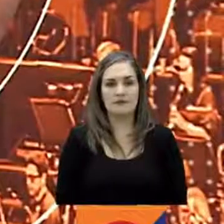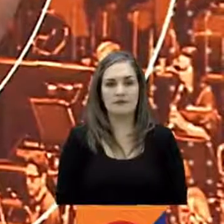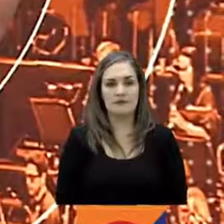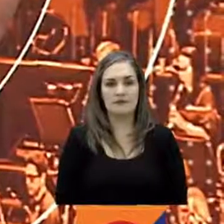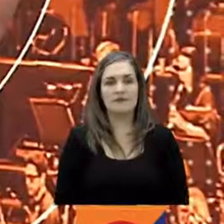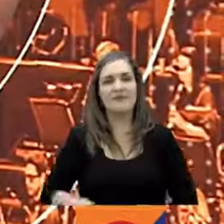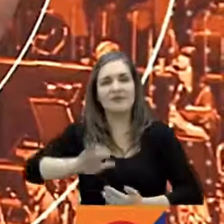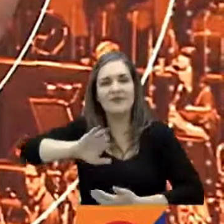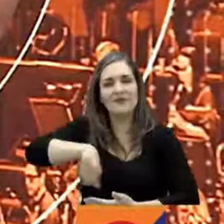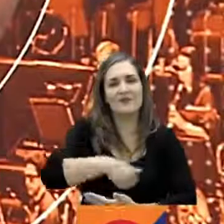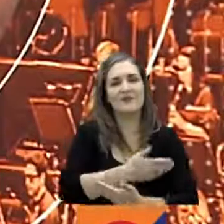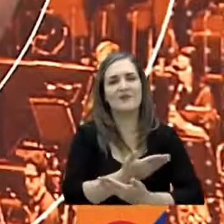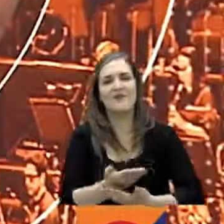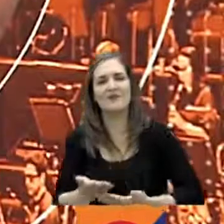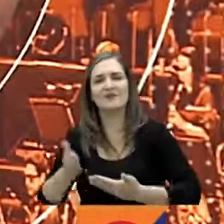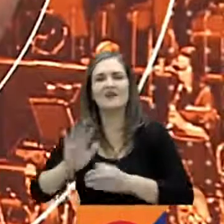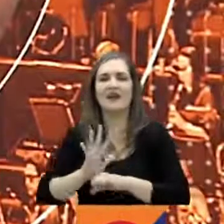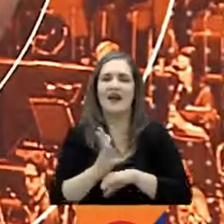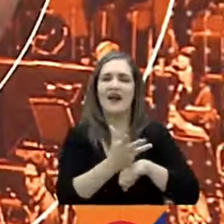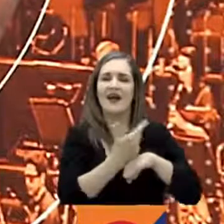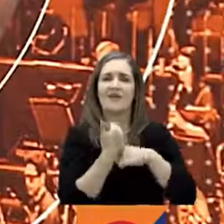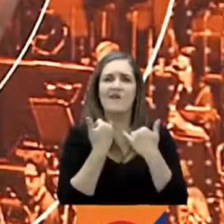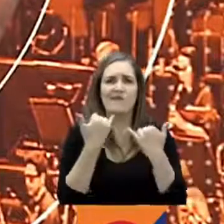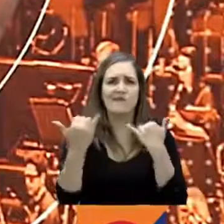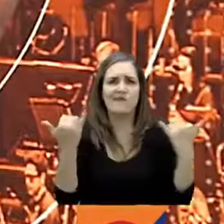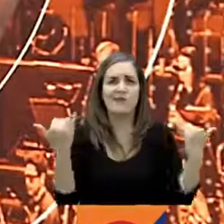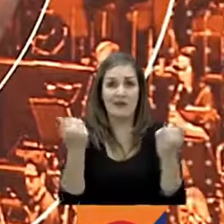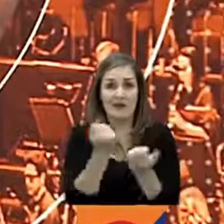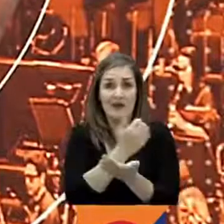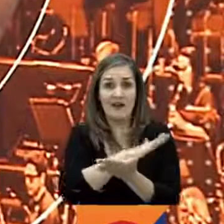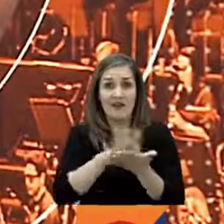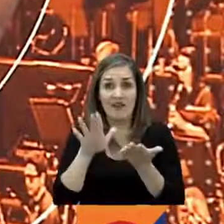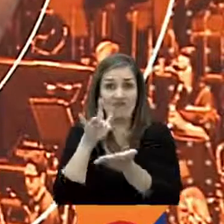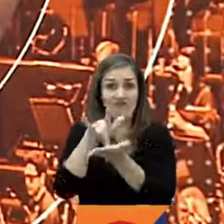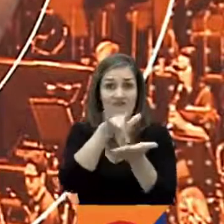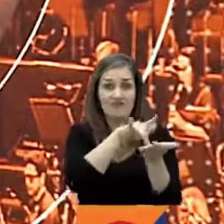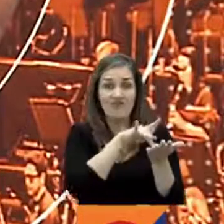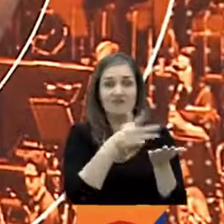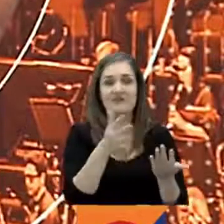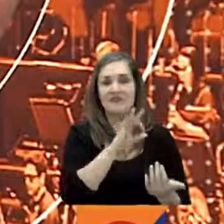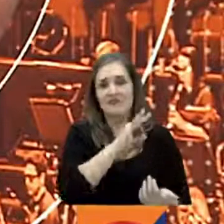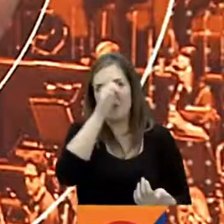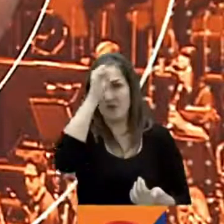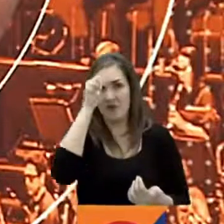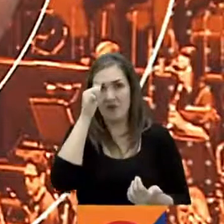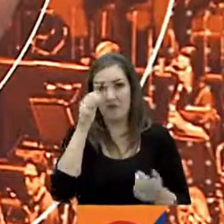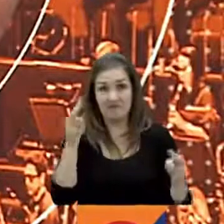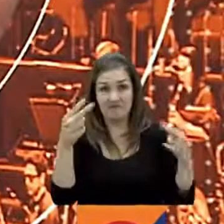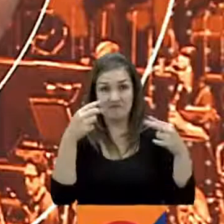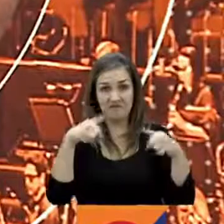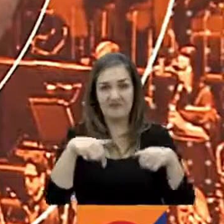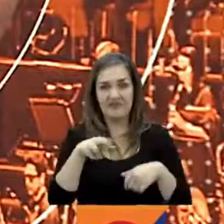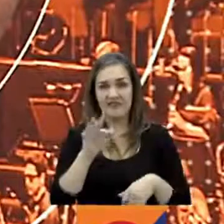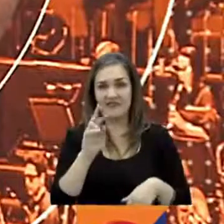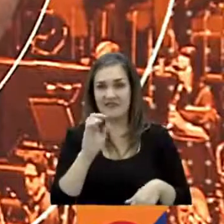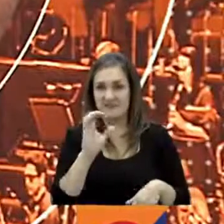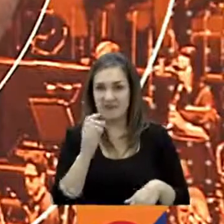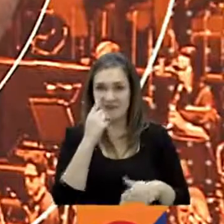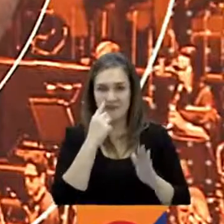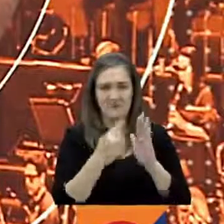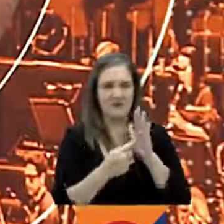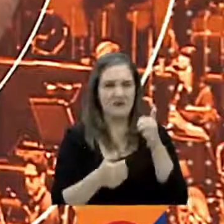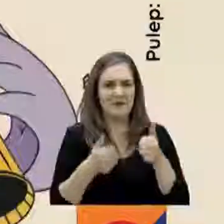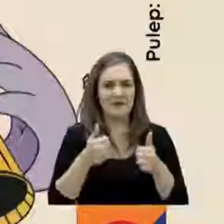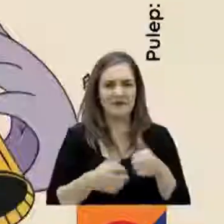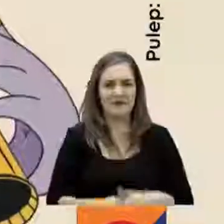La música y el arte protagonizan los eventos gratuitos para este fin de semana en la agenda cultural de RTVC Noticias. Conozca cuáles son.